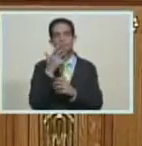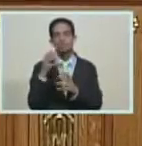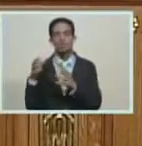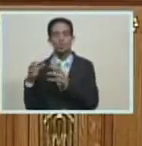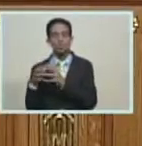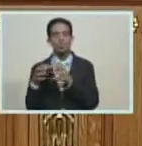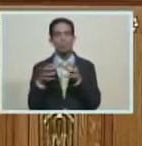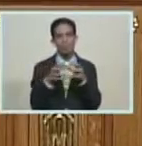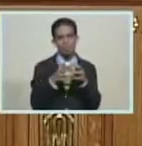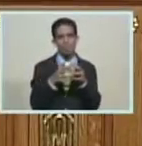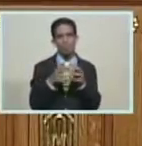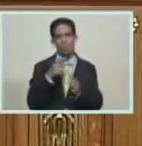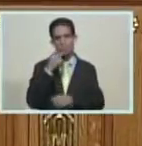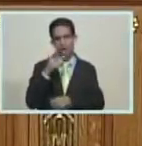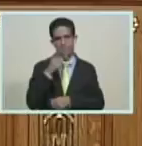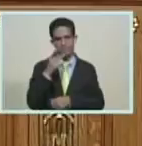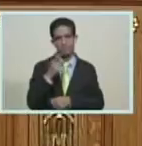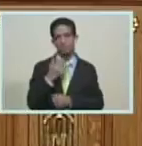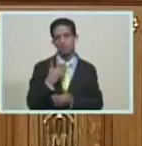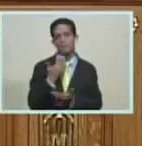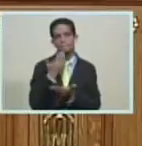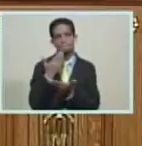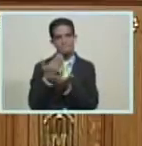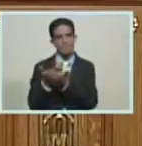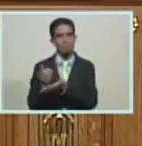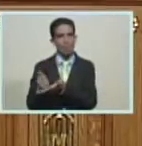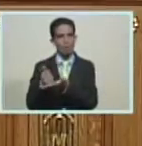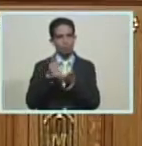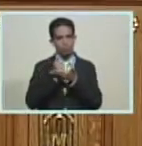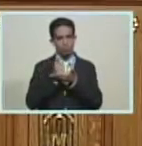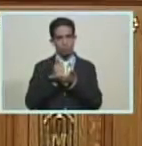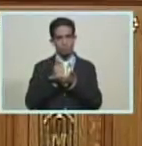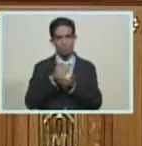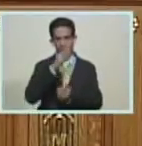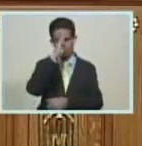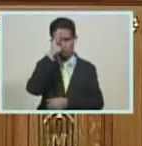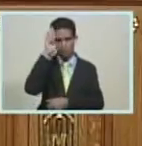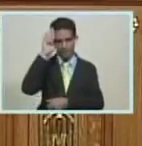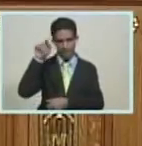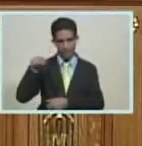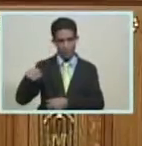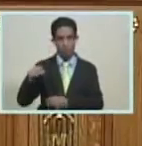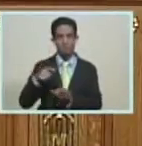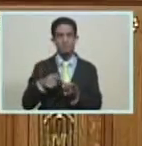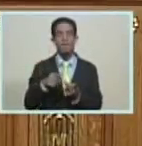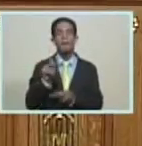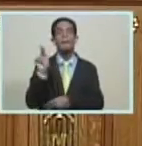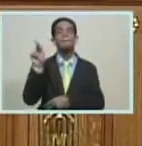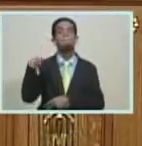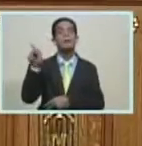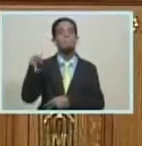pido ese apoyo. Compañero Diosdado, compañeros del gran pueblo patriótico,